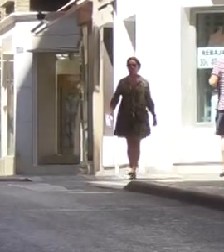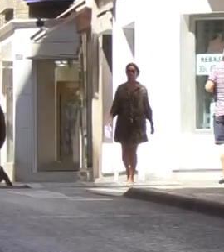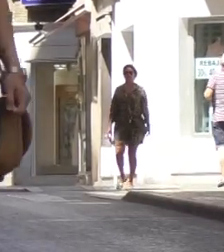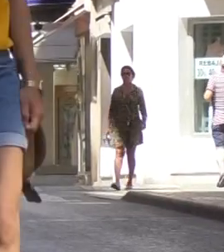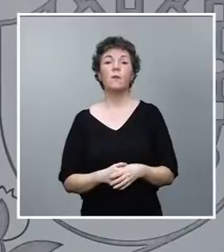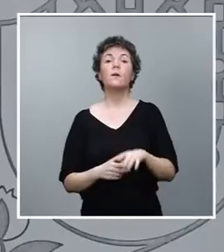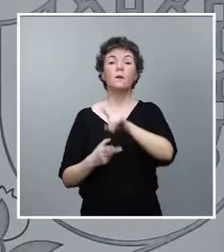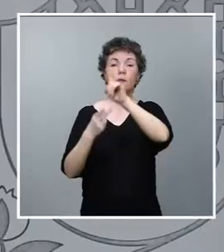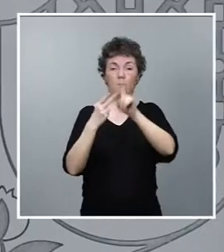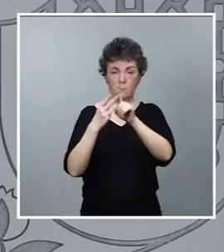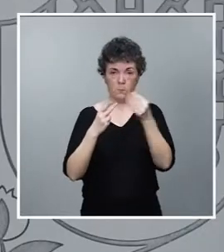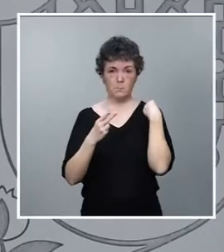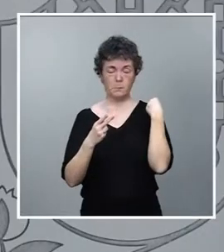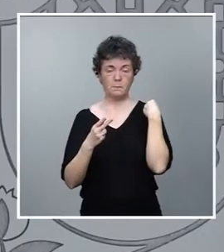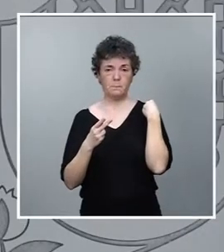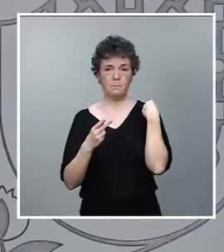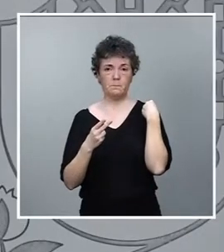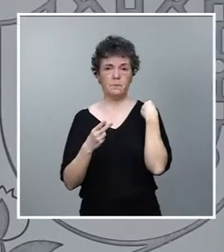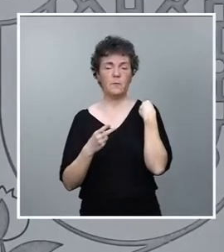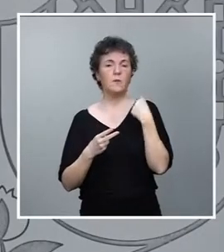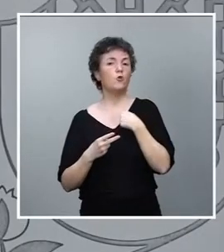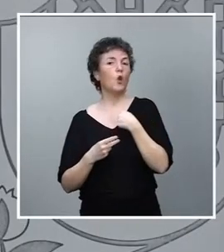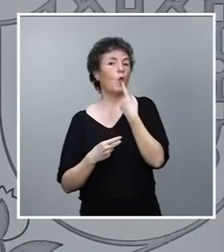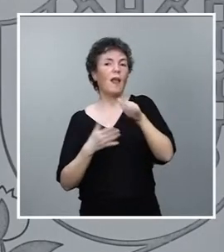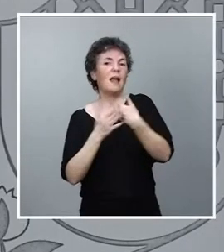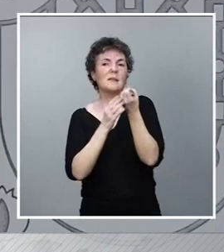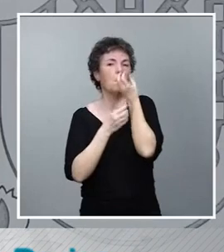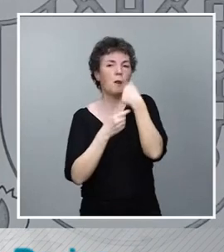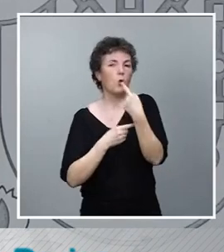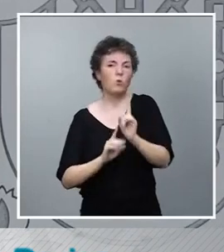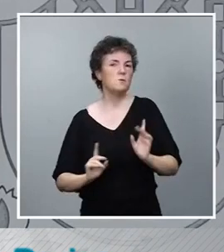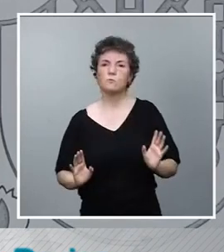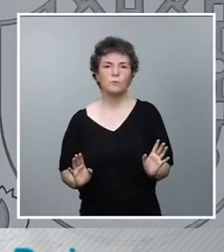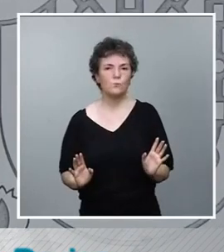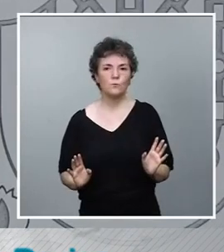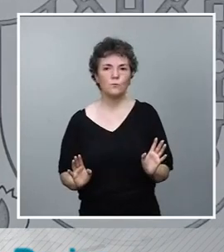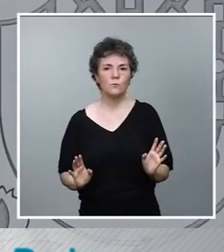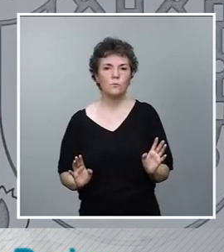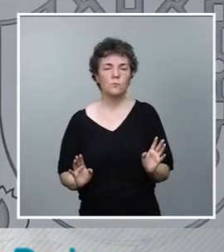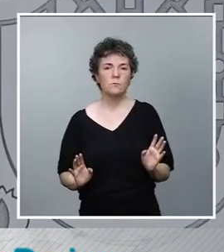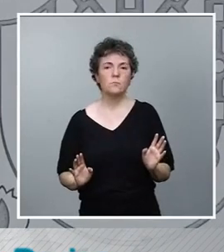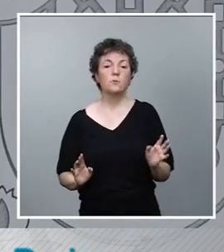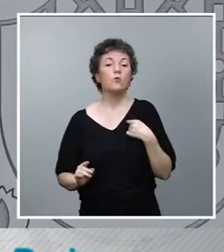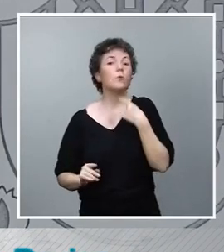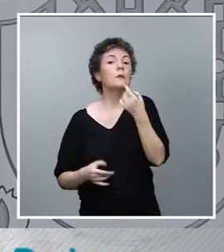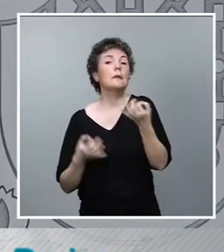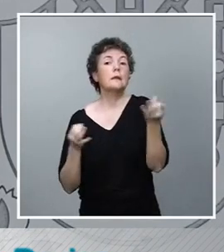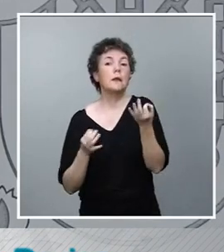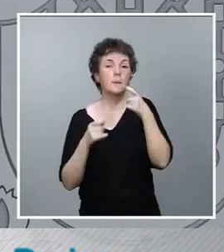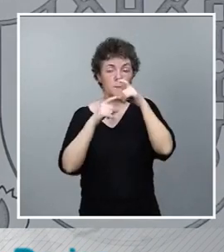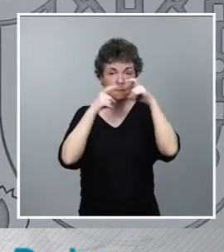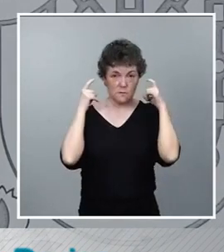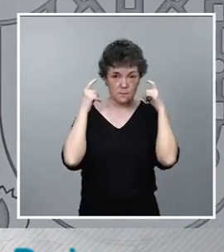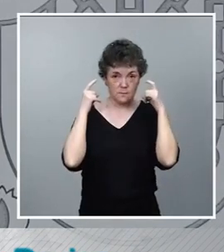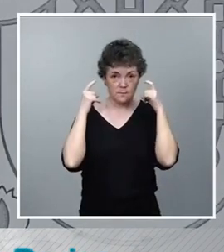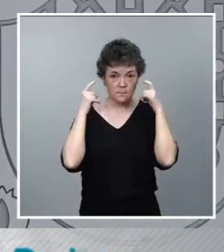primavera. Yo no dije hasta la primavera. Así lo enfocaron. Yo lo que dije es que las mascarillas han